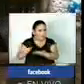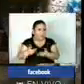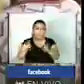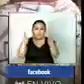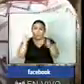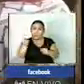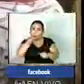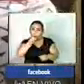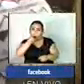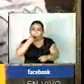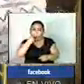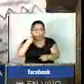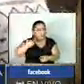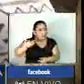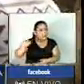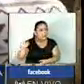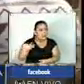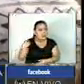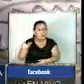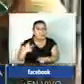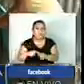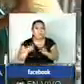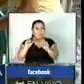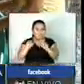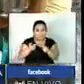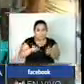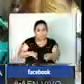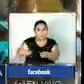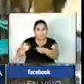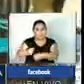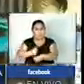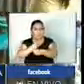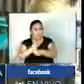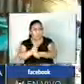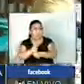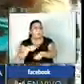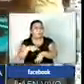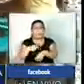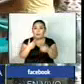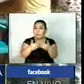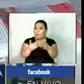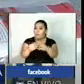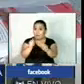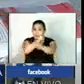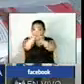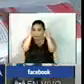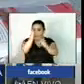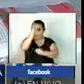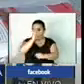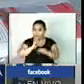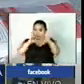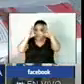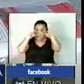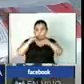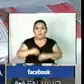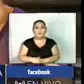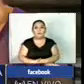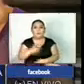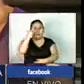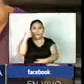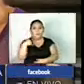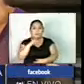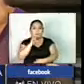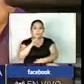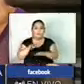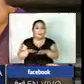de primera necesidad para que garanticen varios tiempos de comida. Yo le doy las gracias al